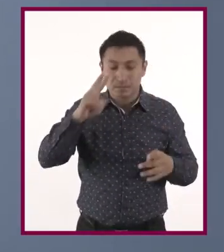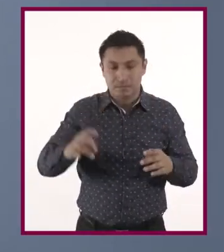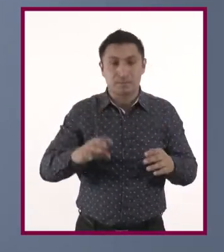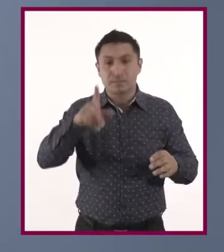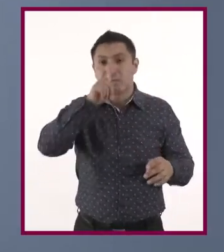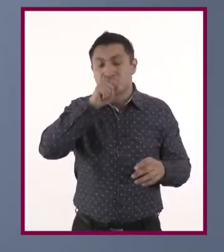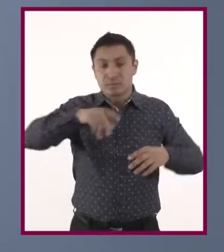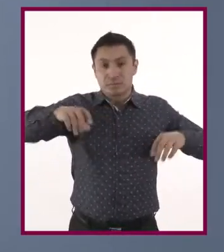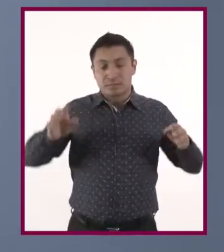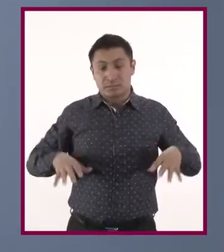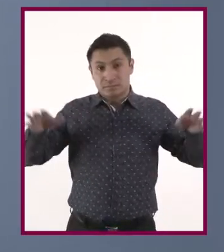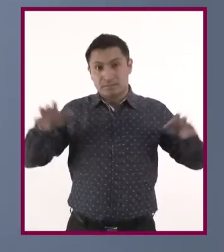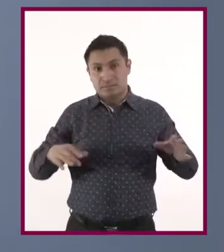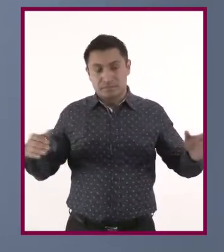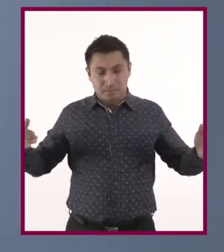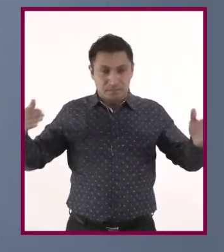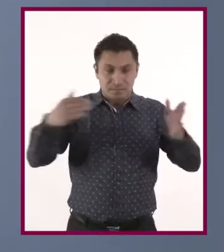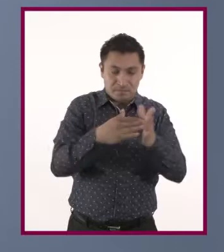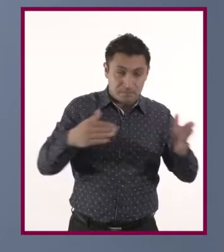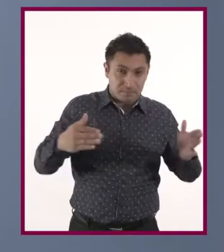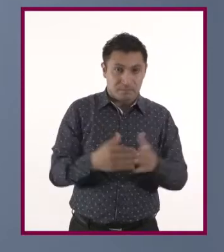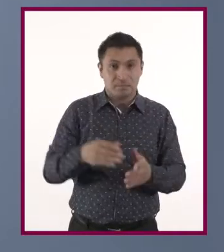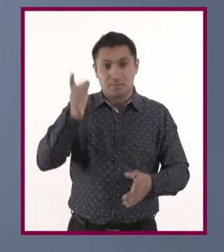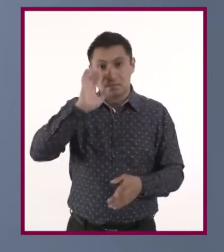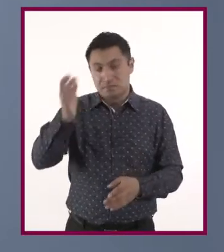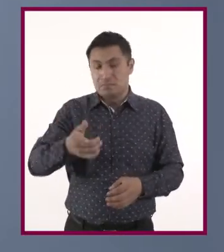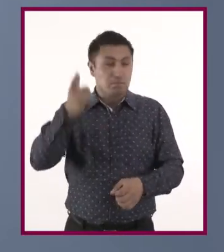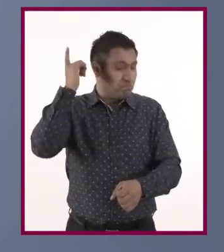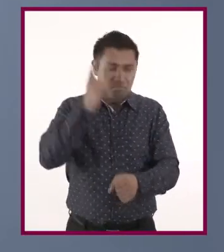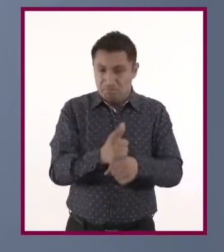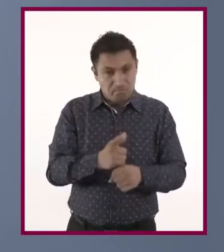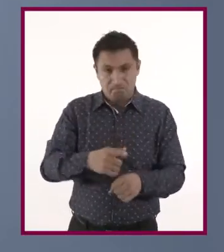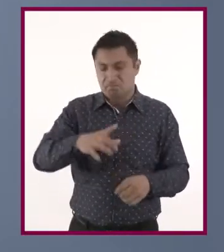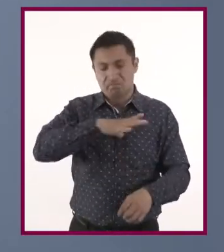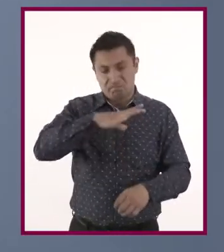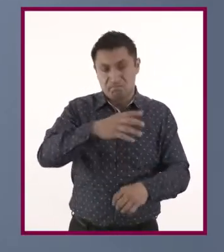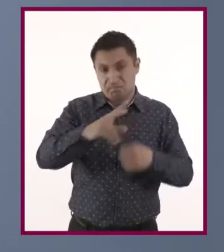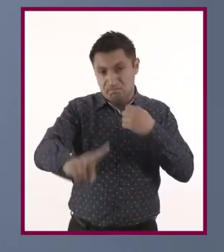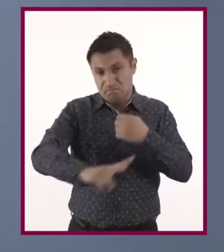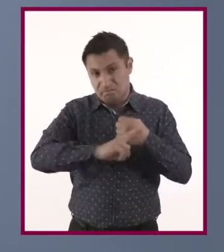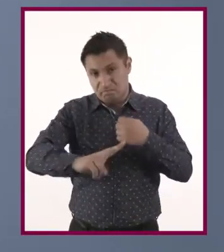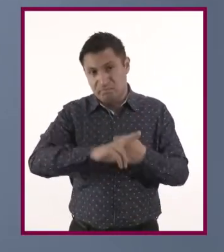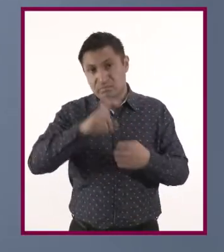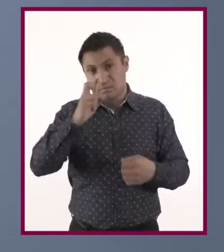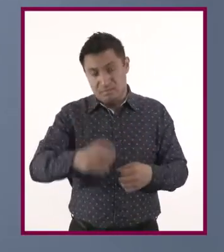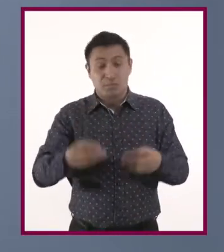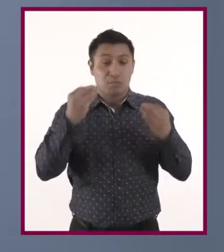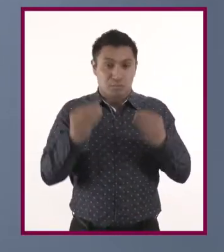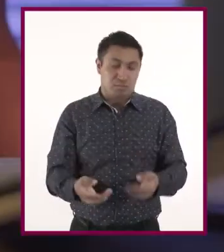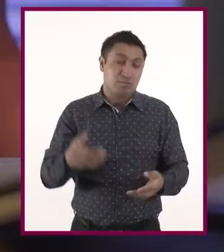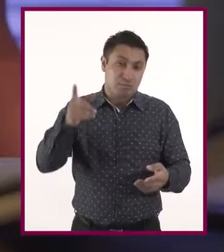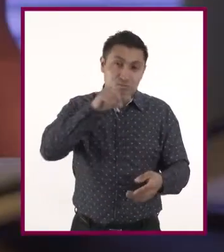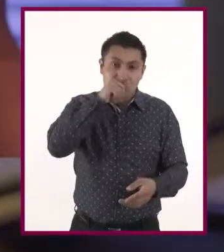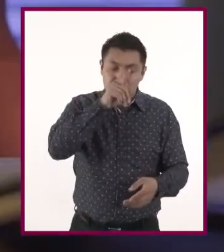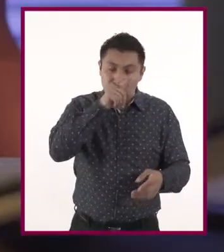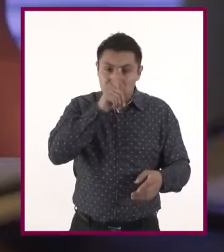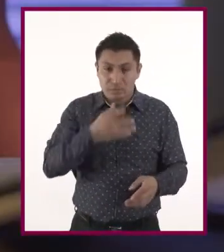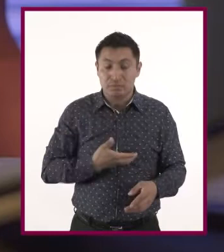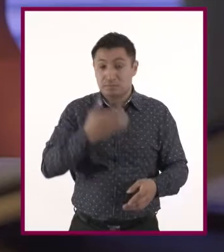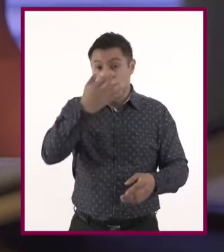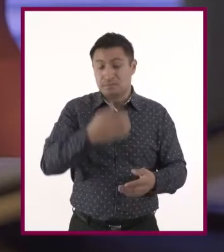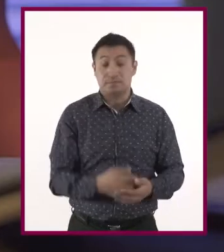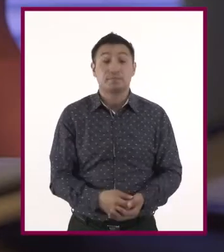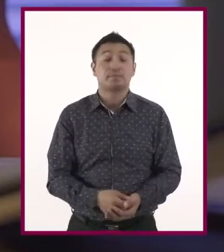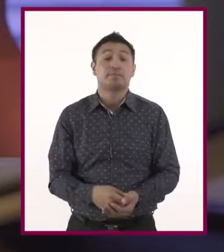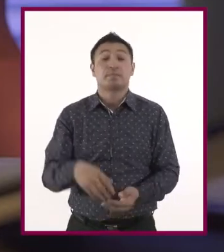chocan cuando no pueden saber que hay un vidrio ahí y eso desgraciadamente afecta a muchas poblaciones de aves. ¿Cuál es el daño